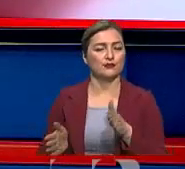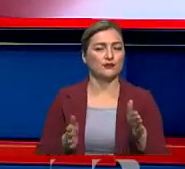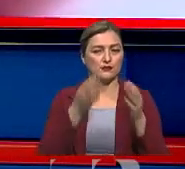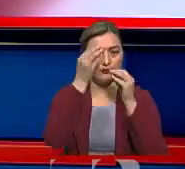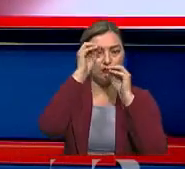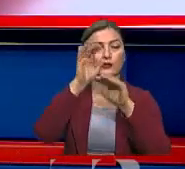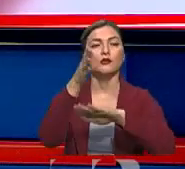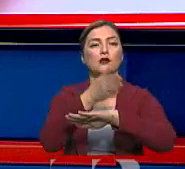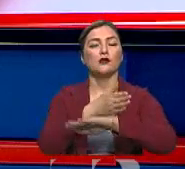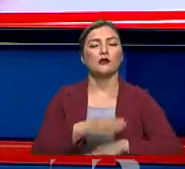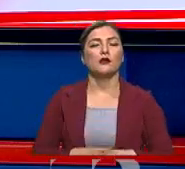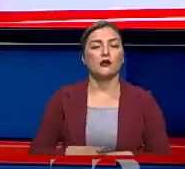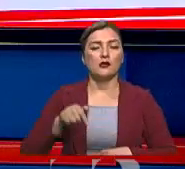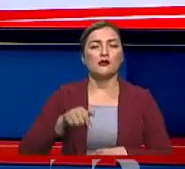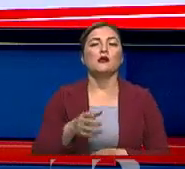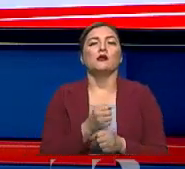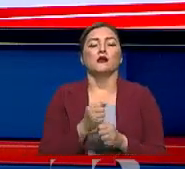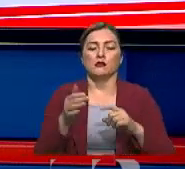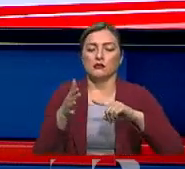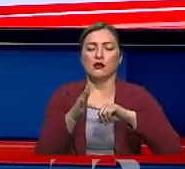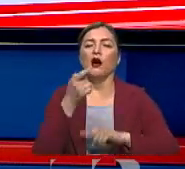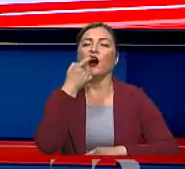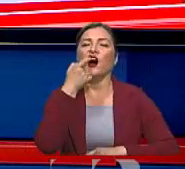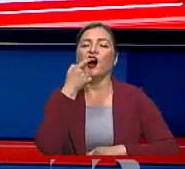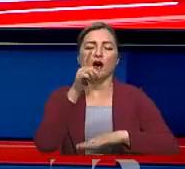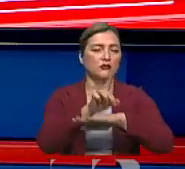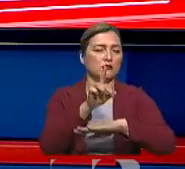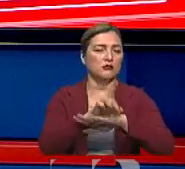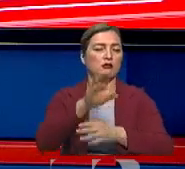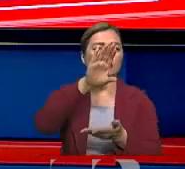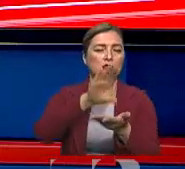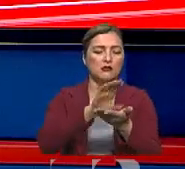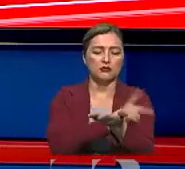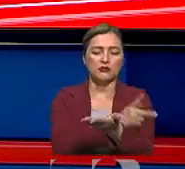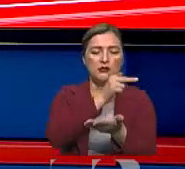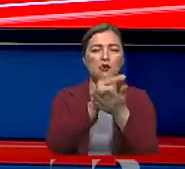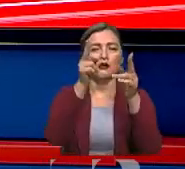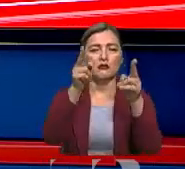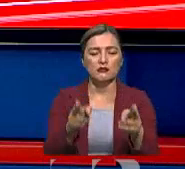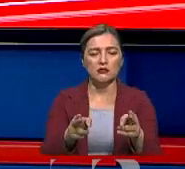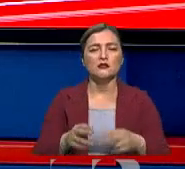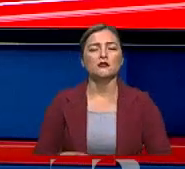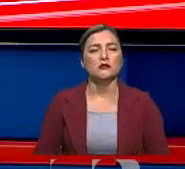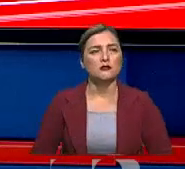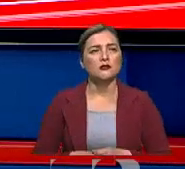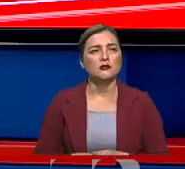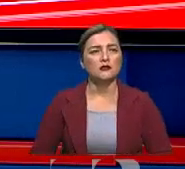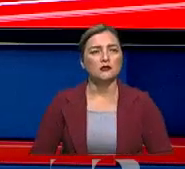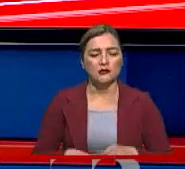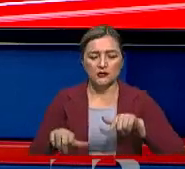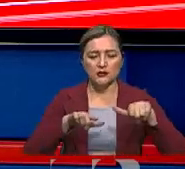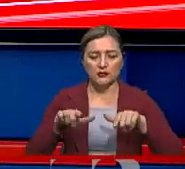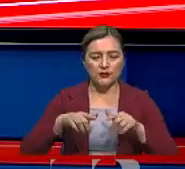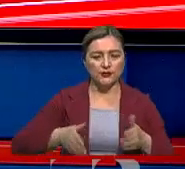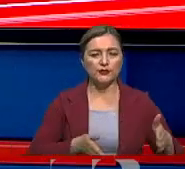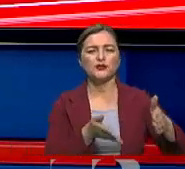les comentábamos, hoy se realiza una feria odontológica en el centro de Pichincha Humana. Esto es en el sector de la